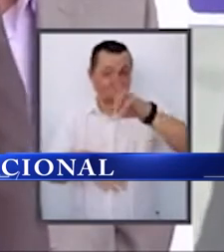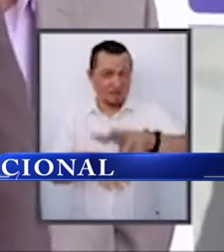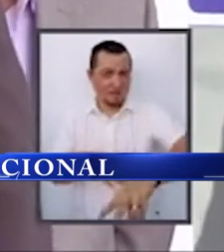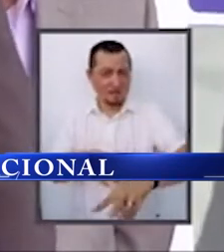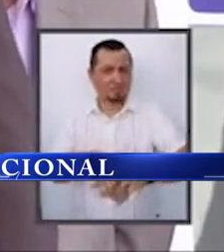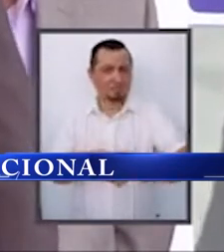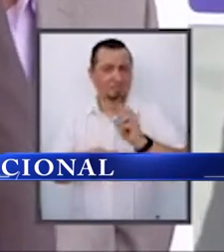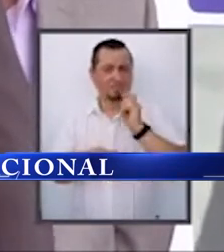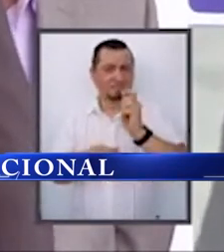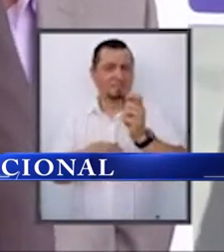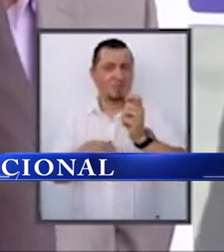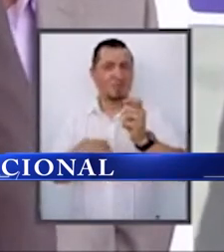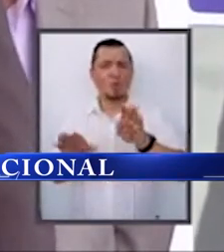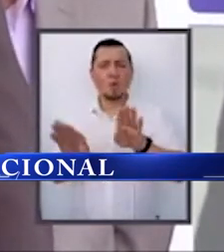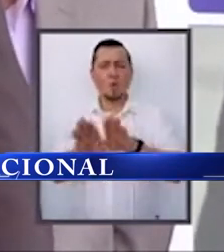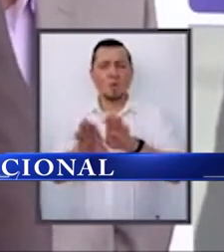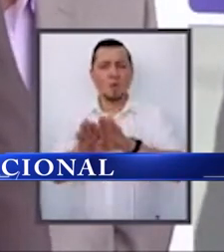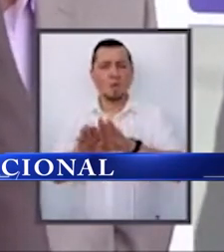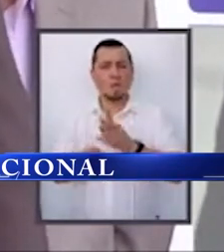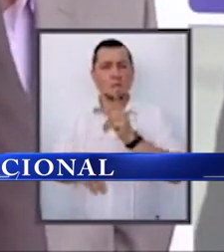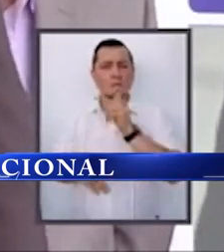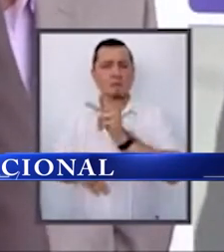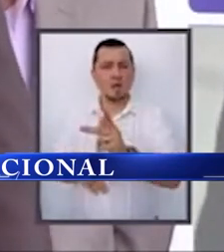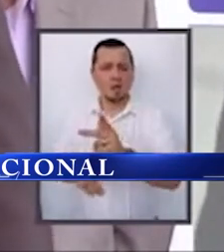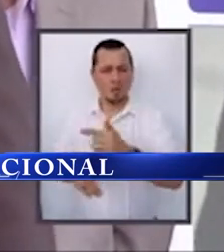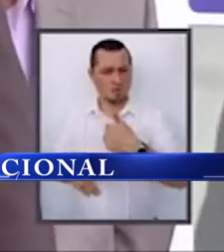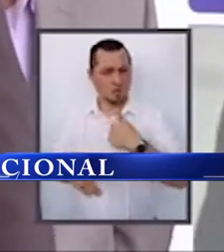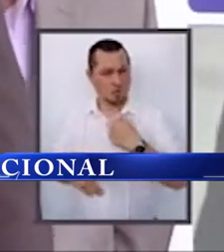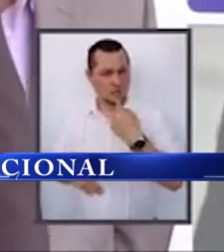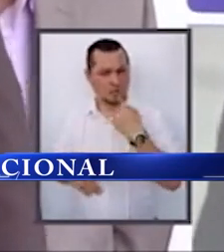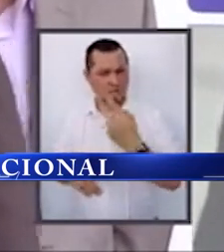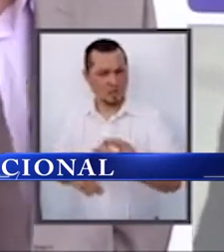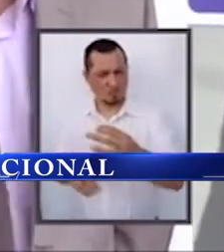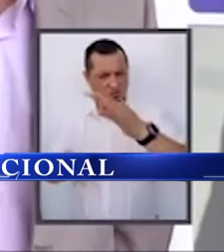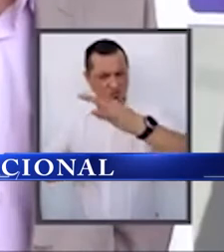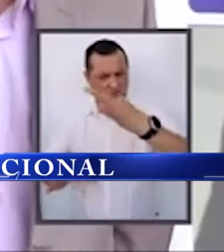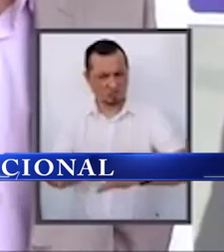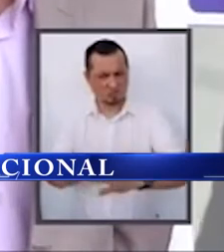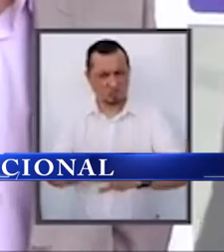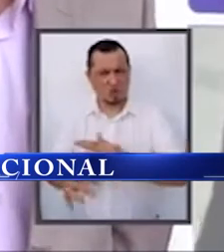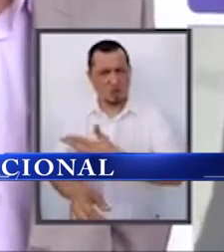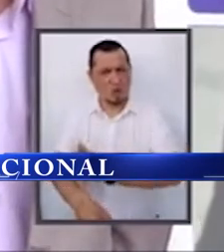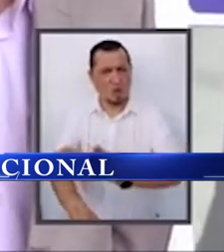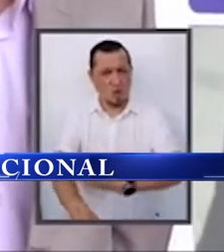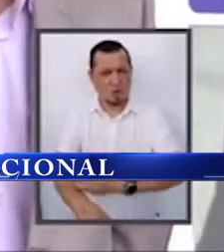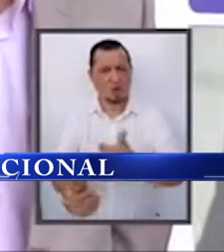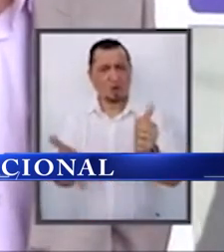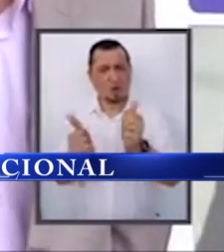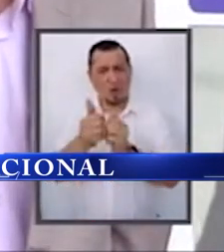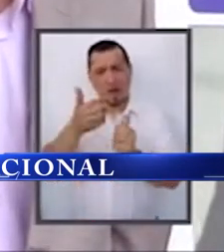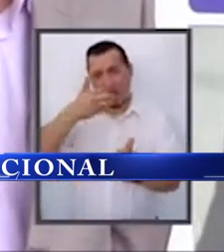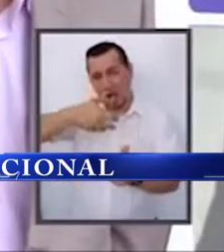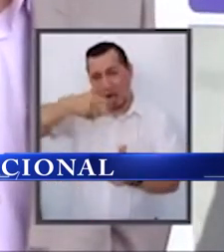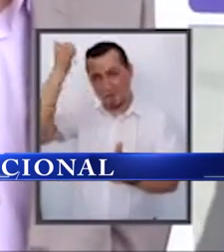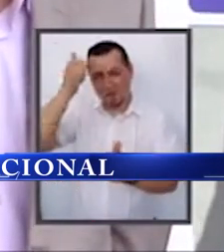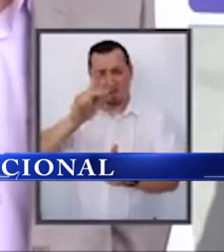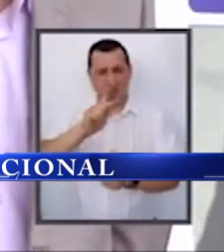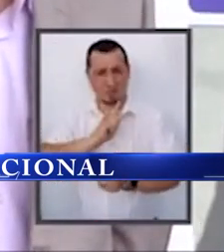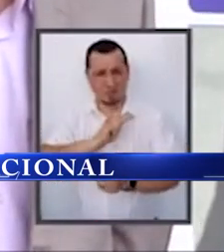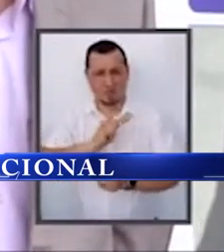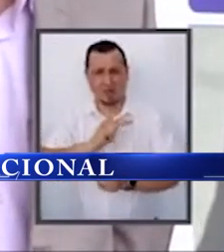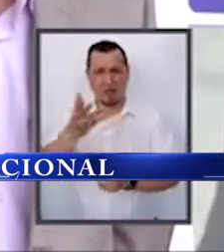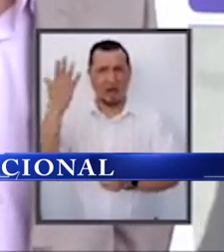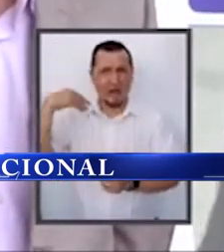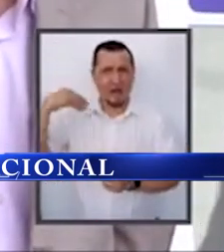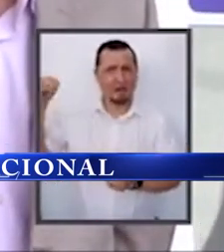esas personas se esforzaban todos los días por cuidar la salud del pueblo de Jalisco y cómo durante muchos años